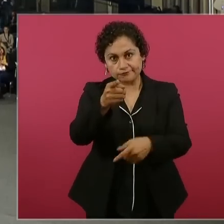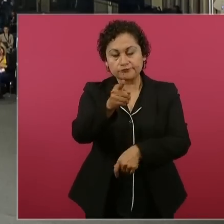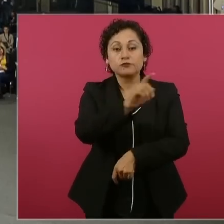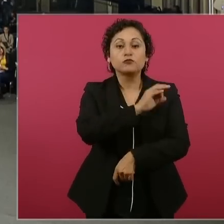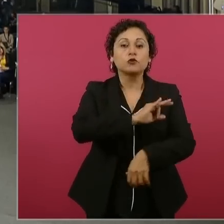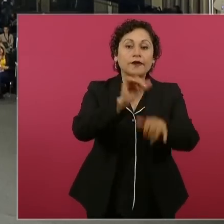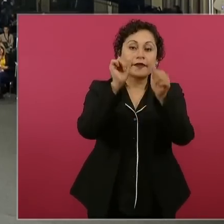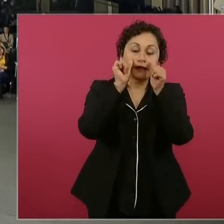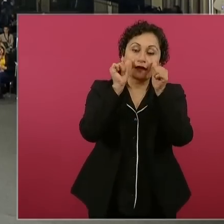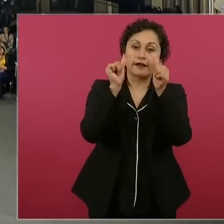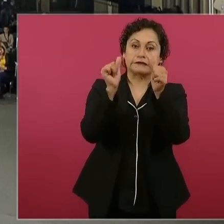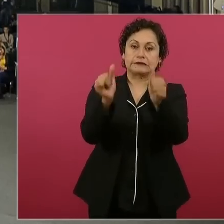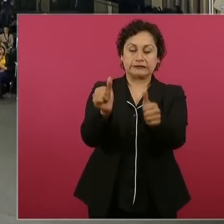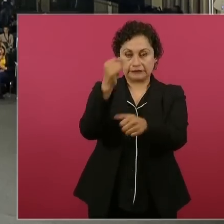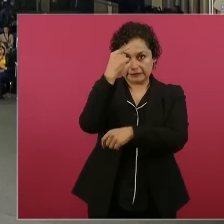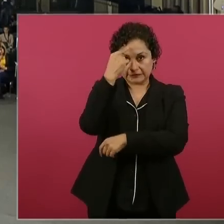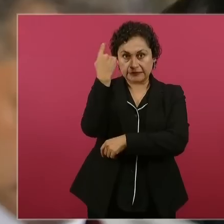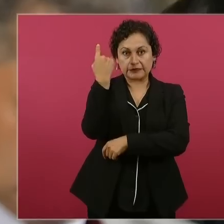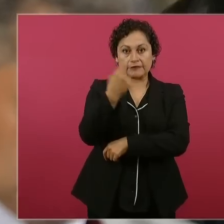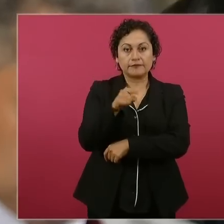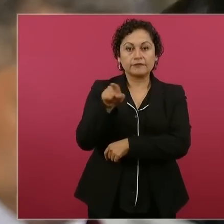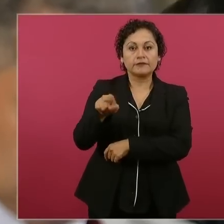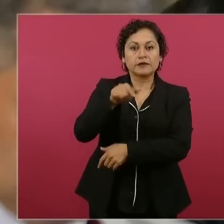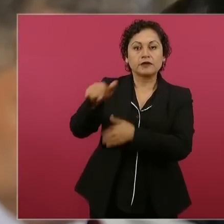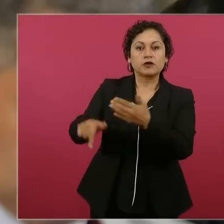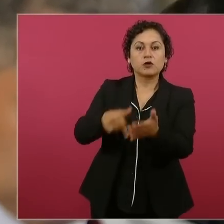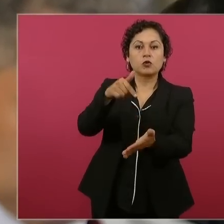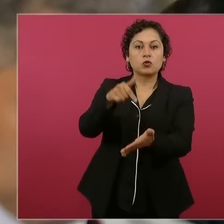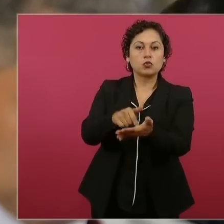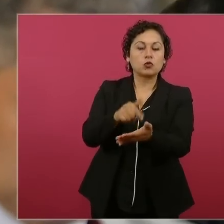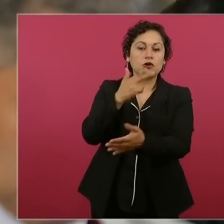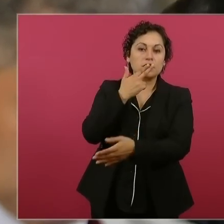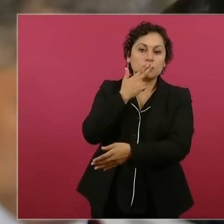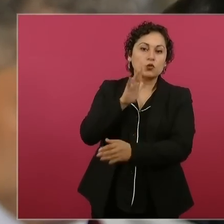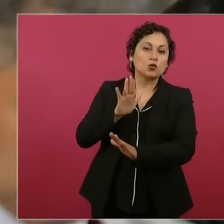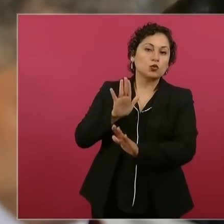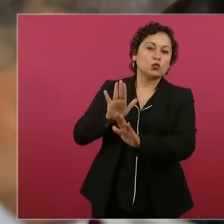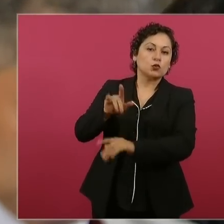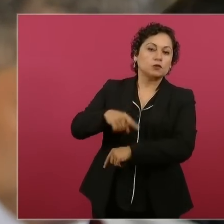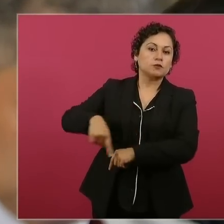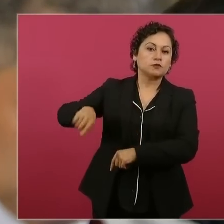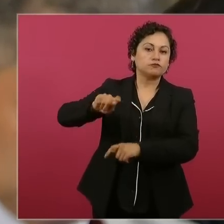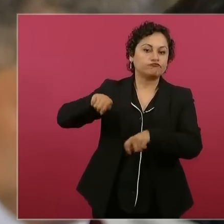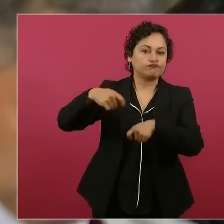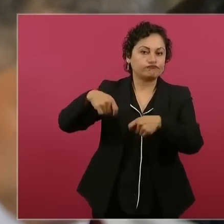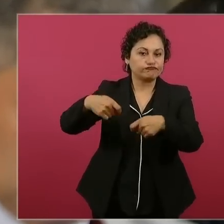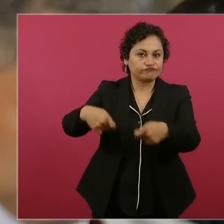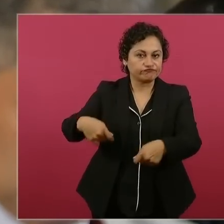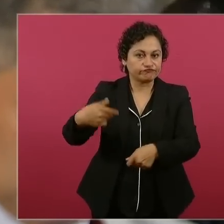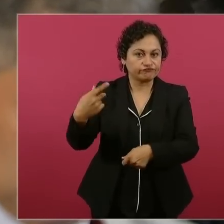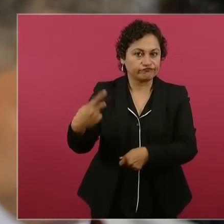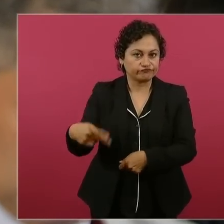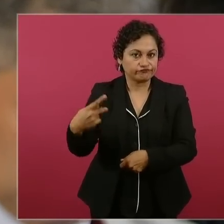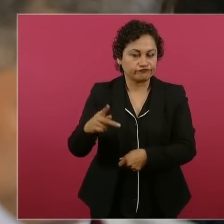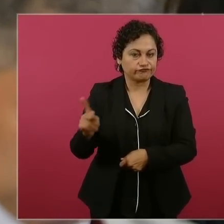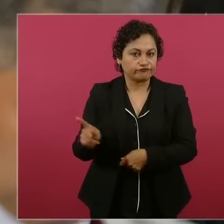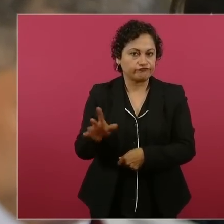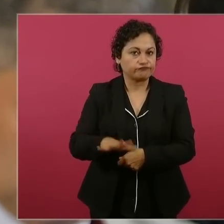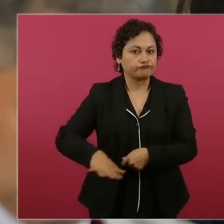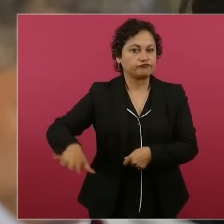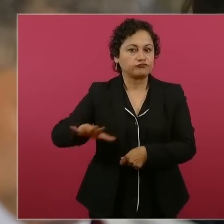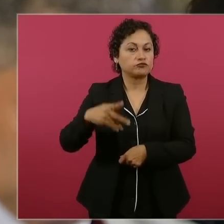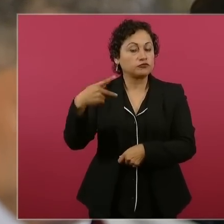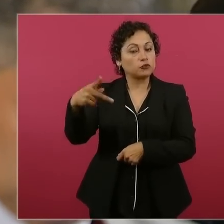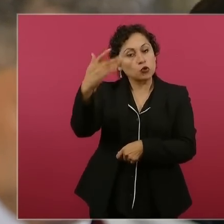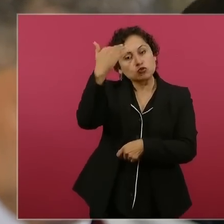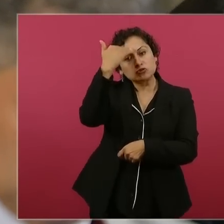que se reconozca como patrimonio cultural inmaterial de los pueblos originarios de México los conocimientos